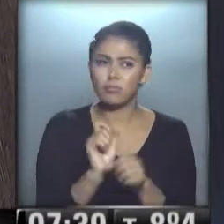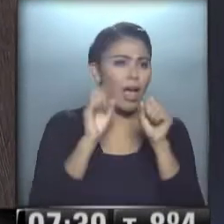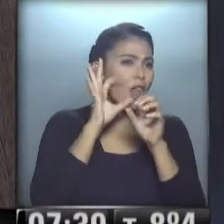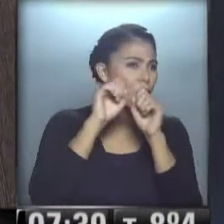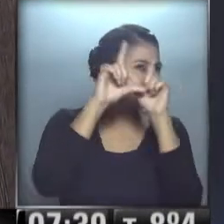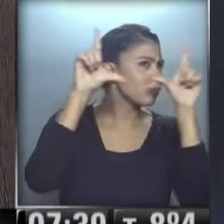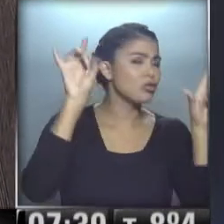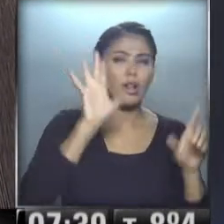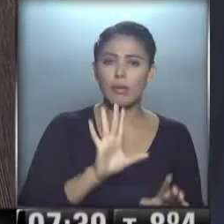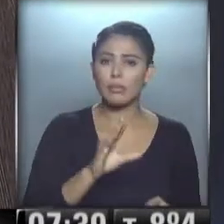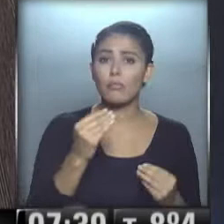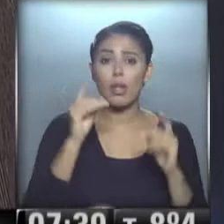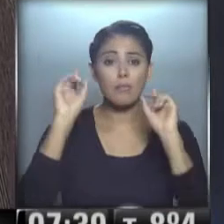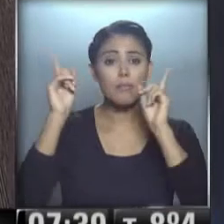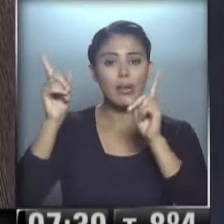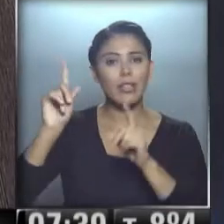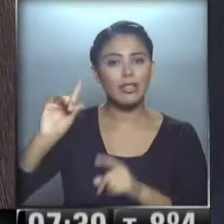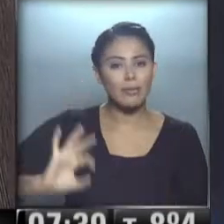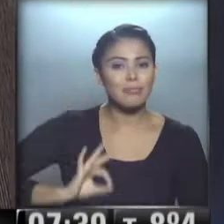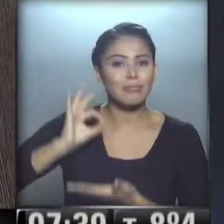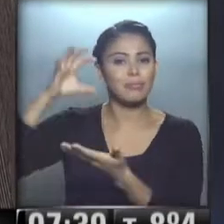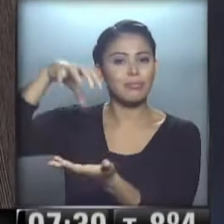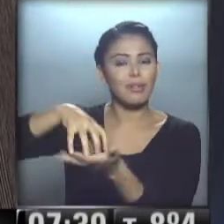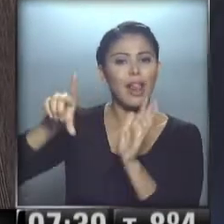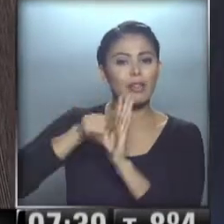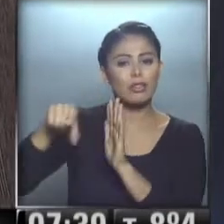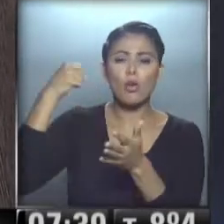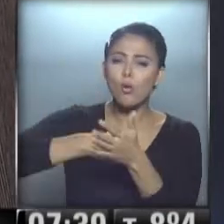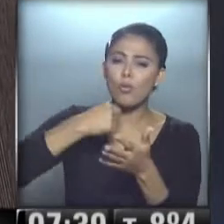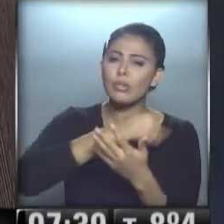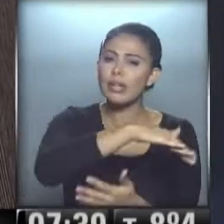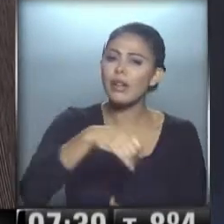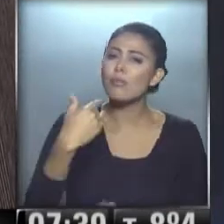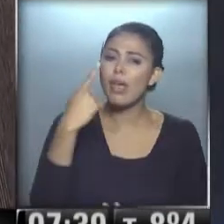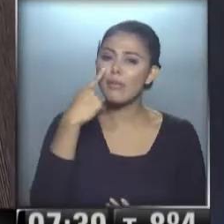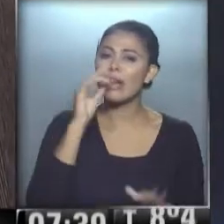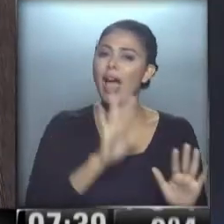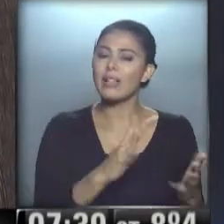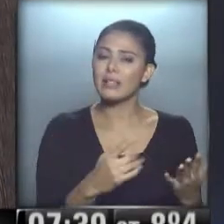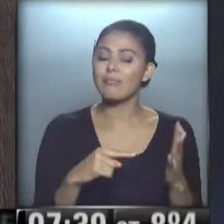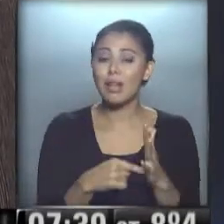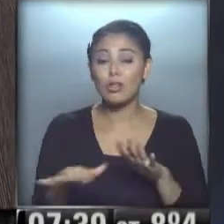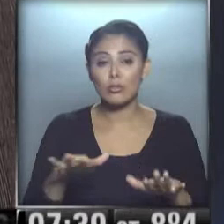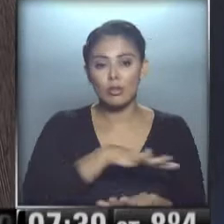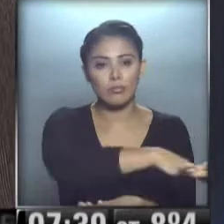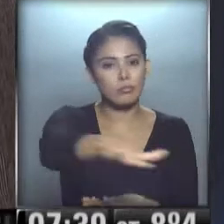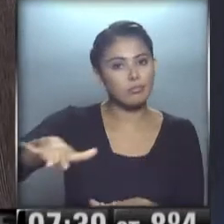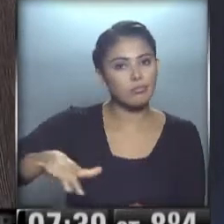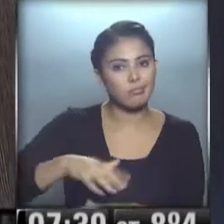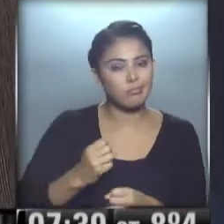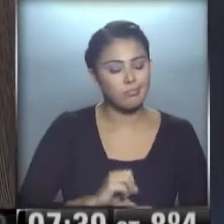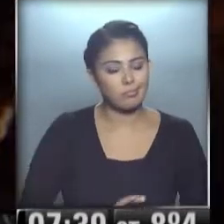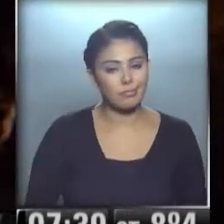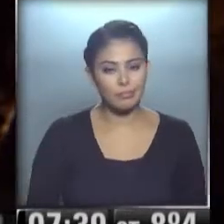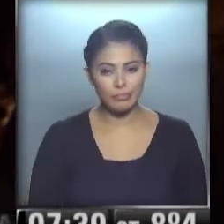suceda. Estos maestros que fueron distinguidos por la legislatura luchan para que estos chicos vivan ese presente, aunque las condiciones que lo rodean no sean las